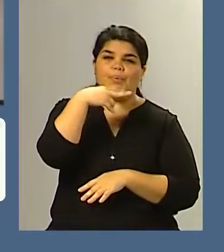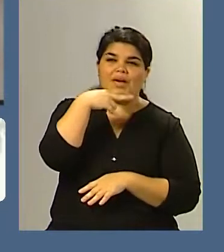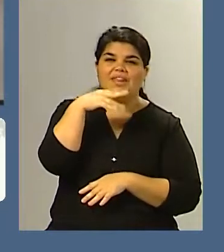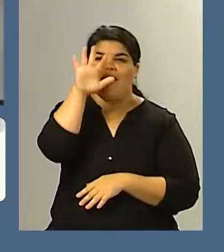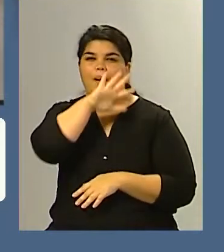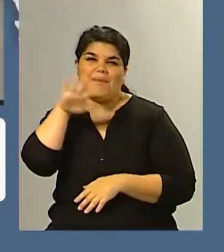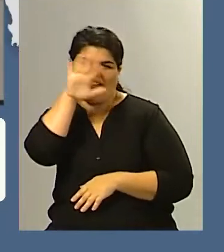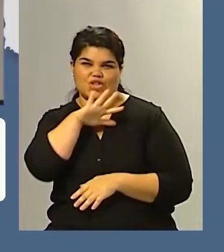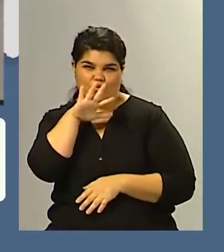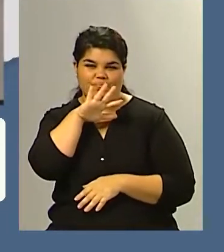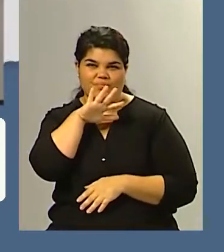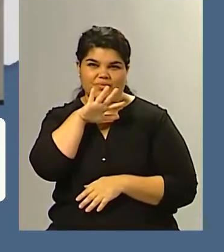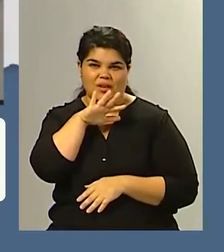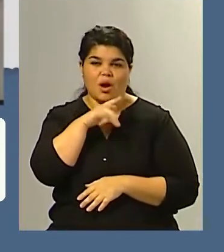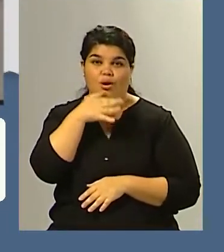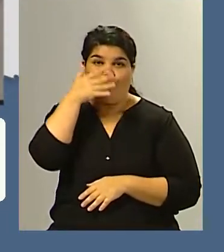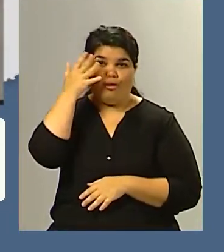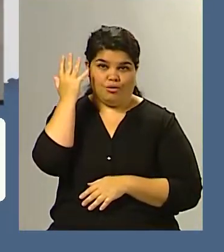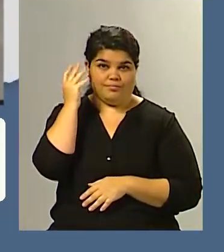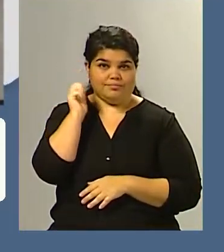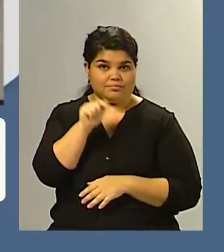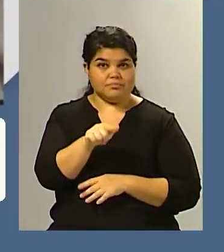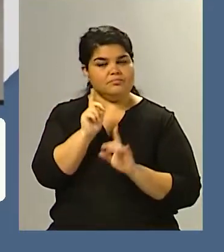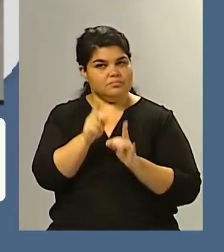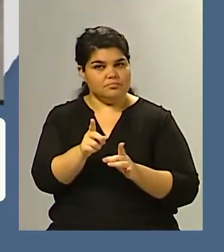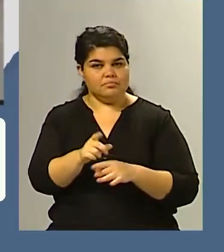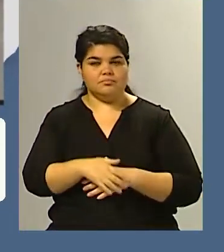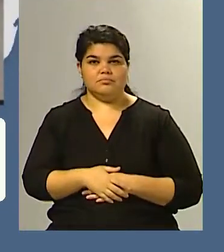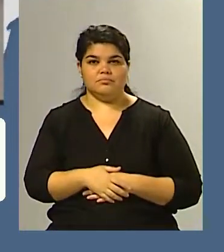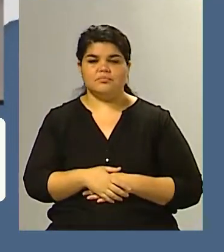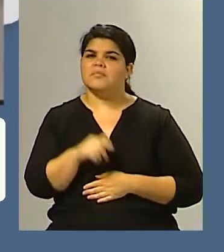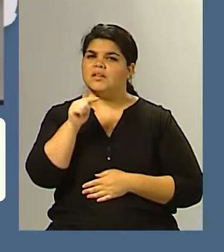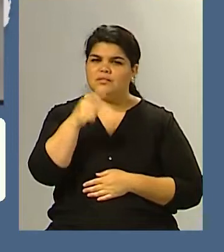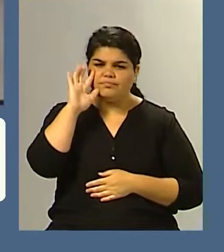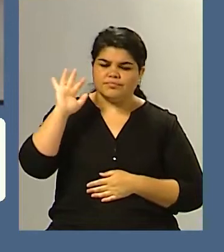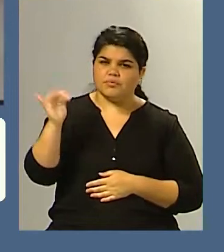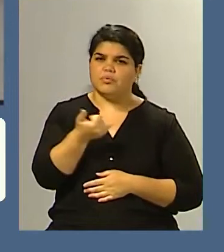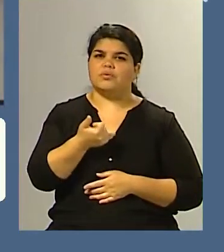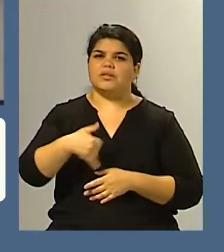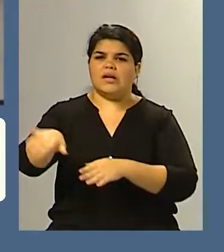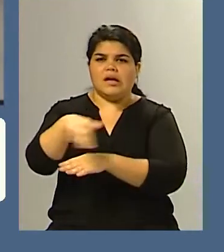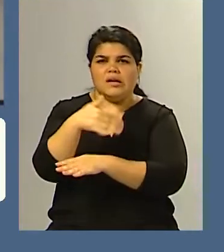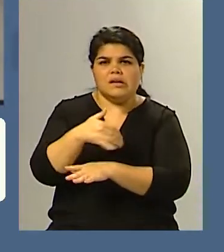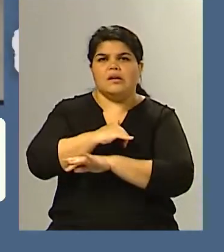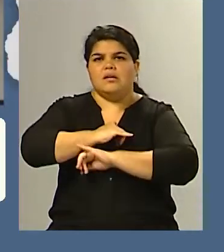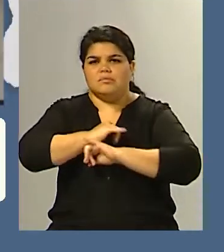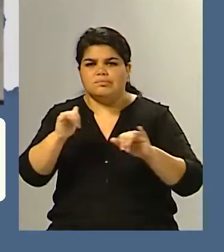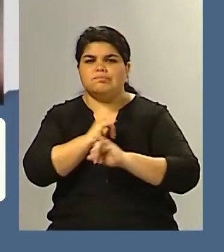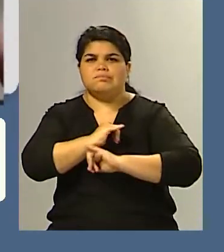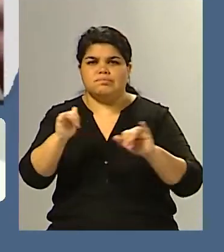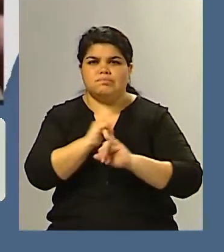sí. Entonces, esto se veía mucho en la calle, pero Lula tenía